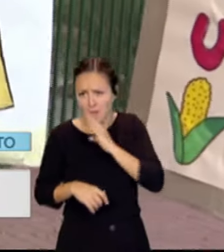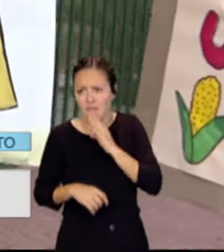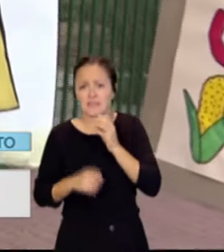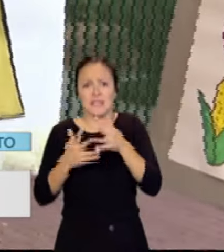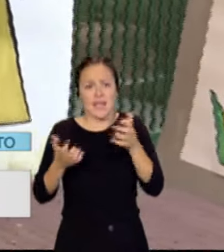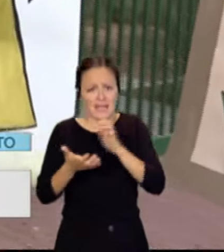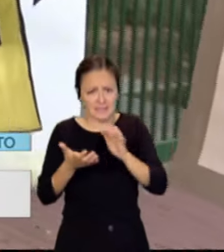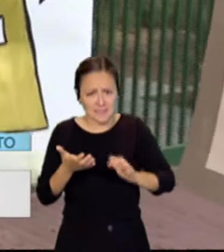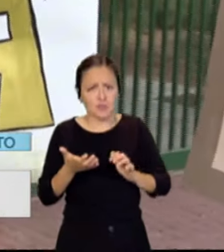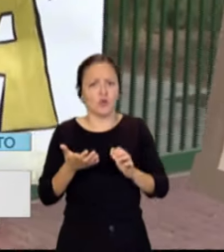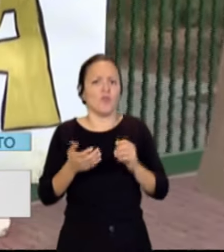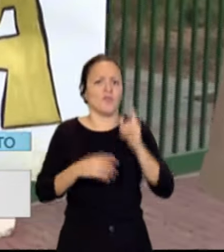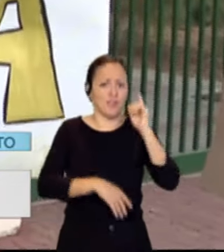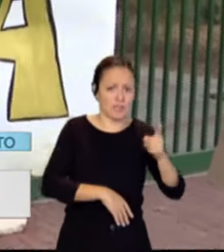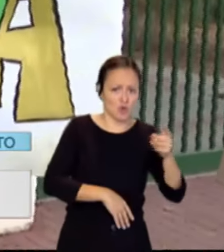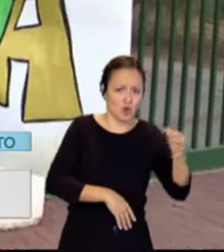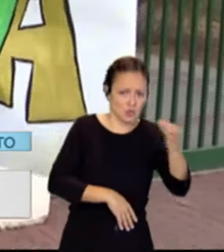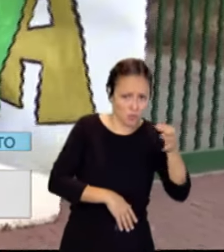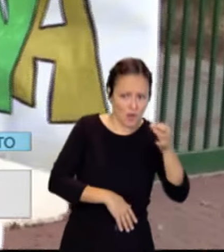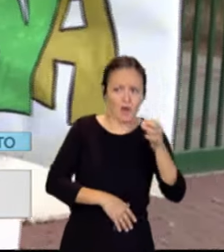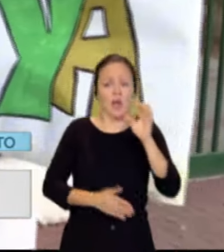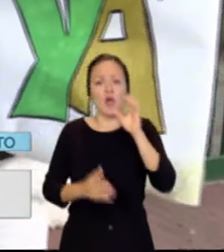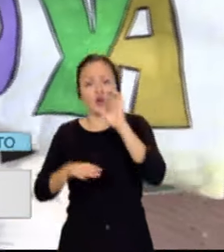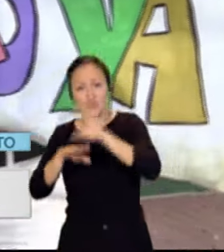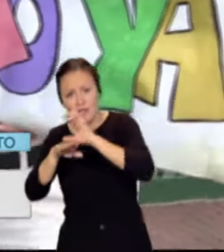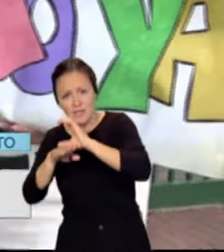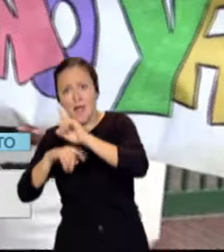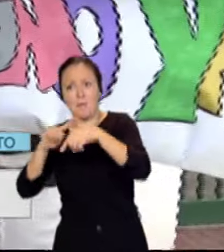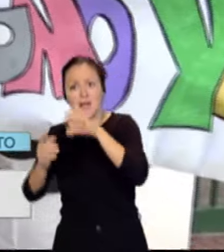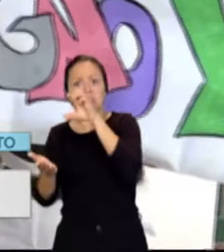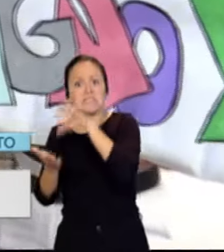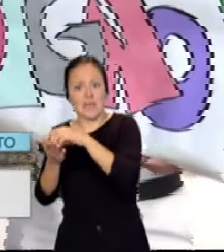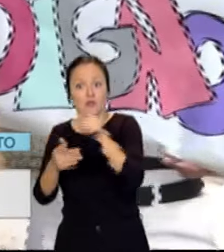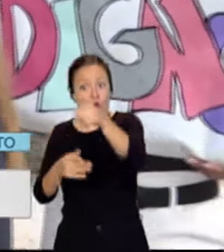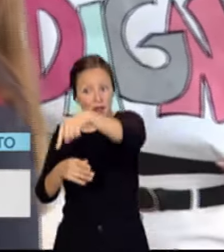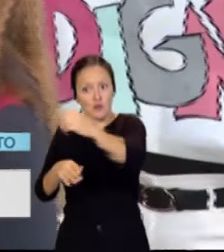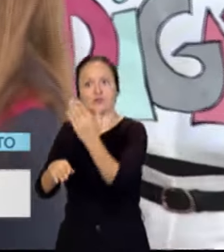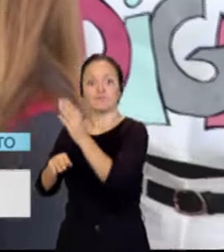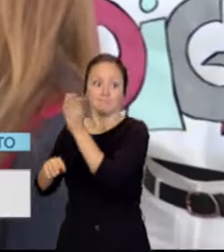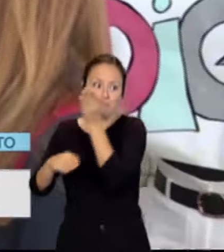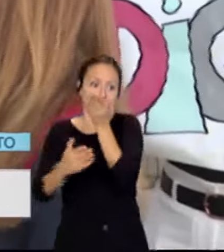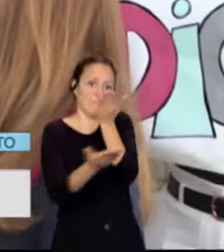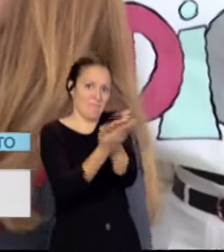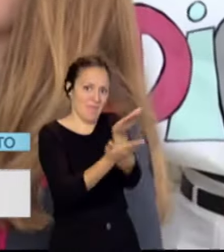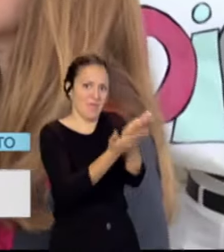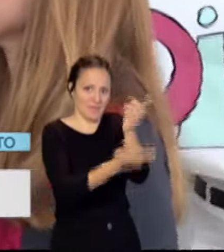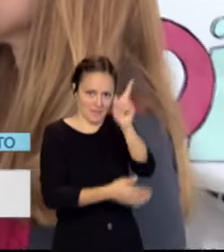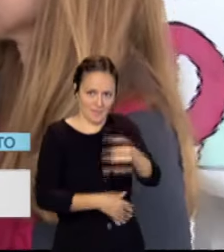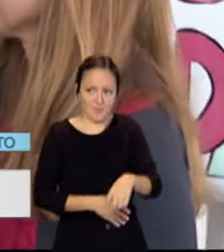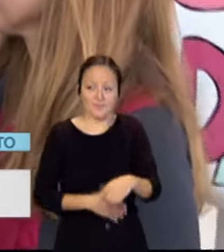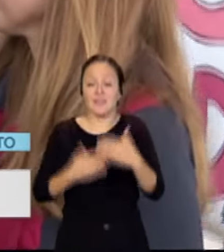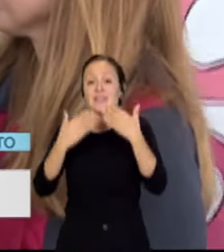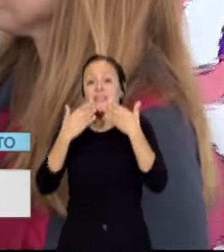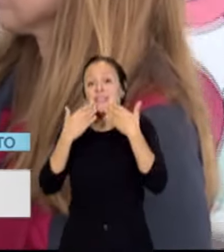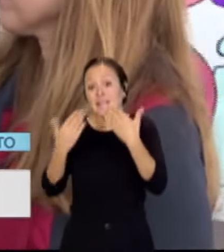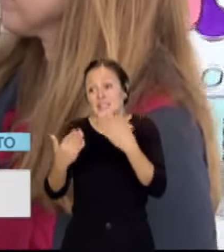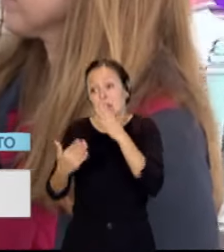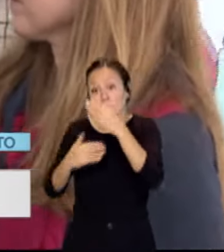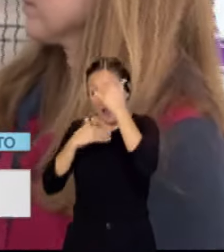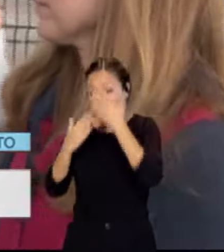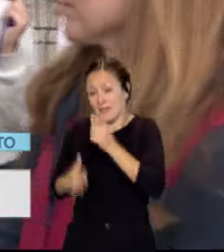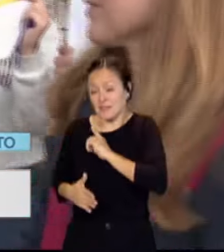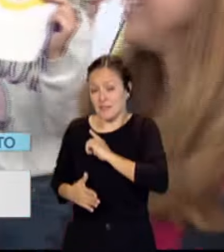dirección insular como en la consejería y desde el centro también se ha solicitado pues muchísimas gracias cristinas por habernos atendido hoy